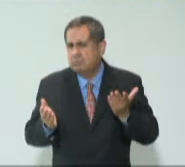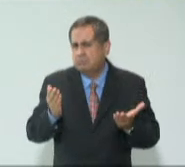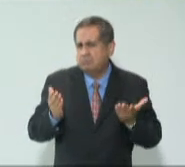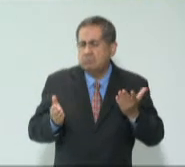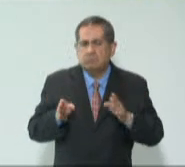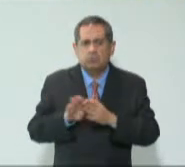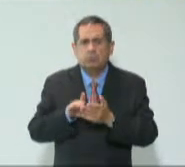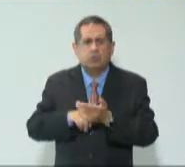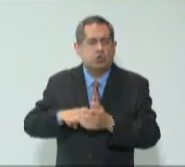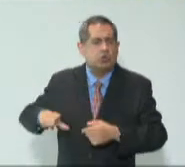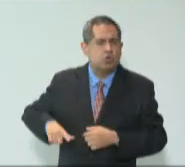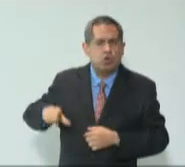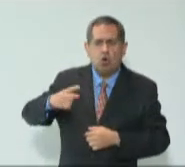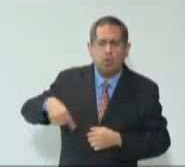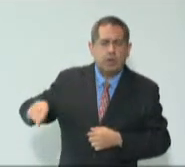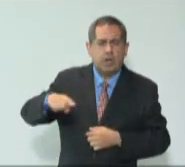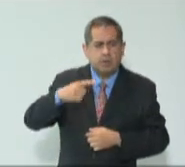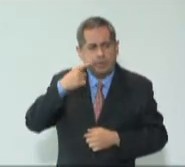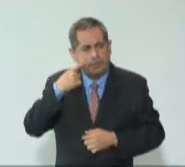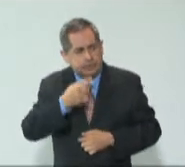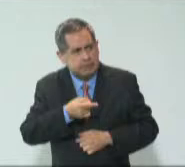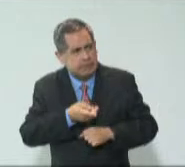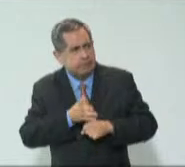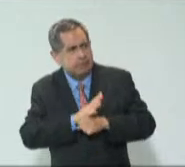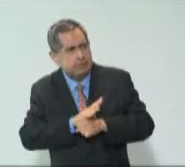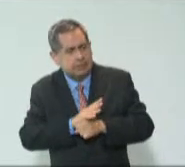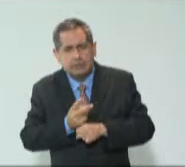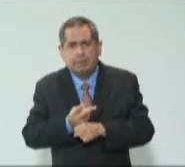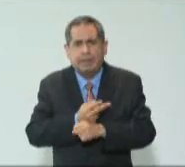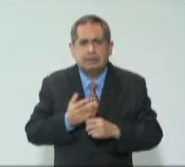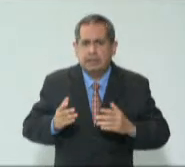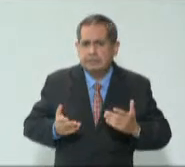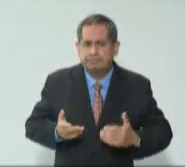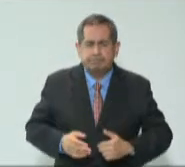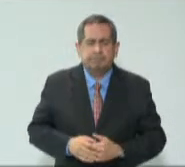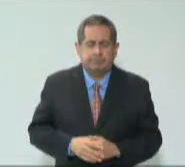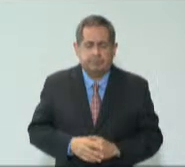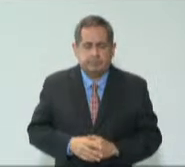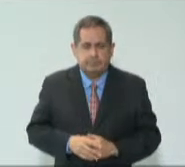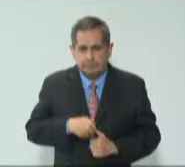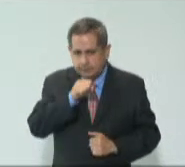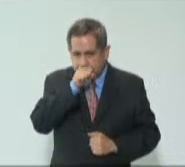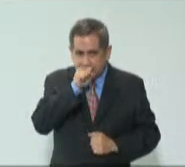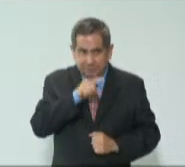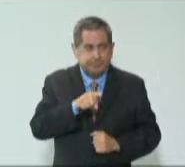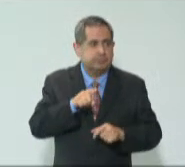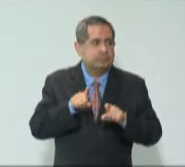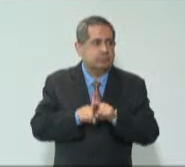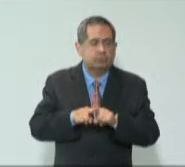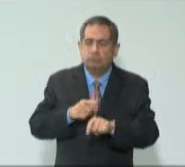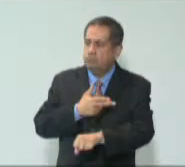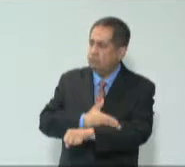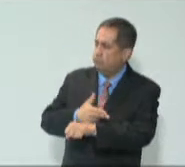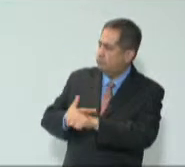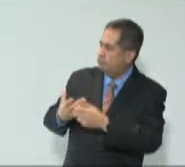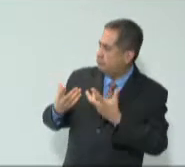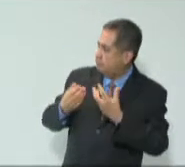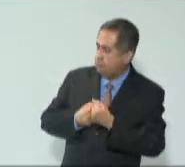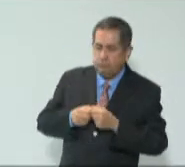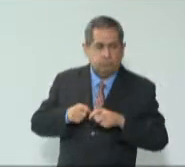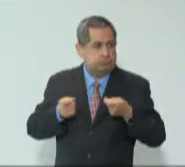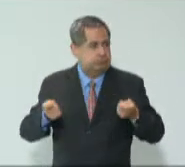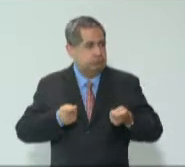del estado mexicano ante la emergencia sanitaria Es un honor estar el día de hoy moderando este panel